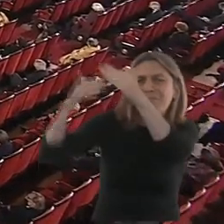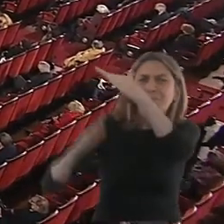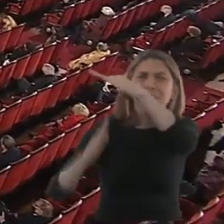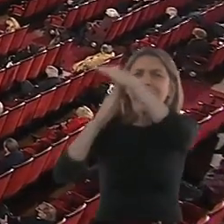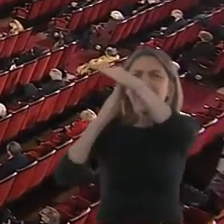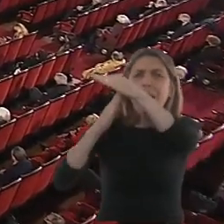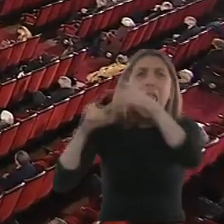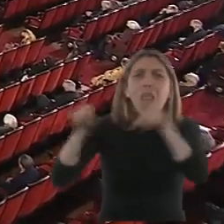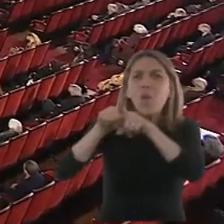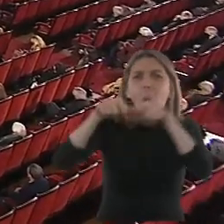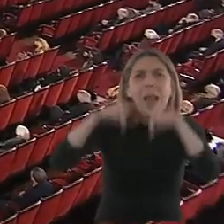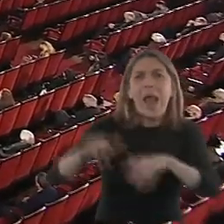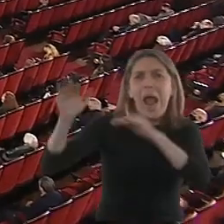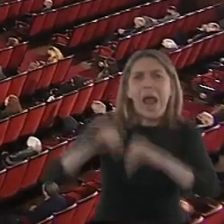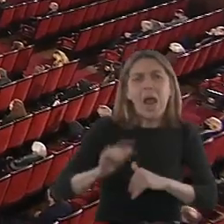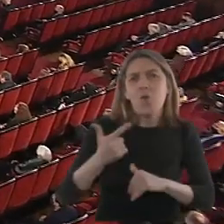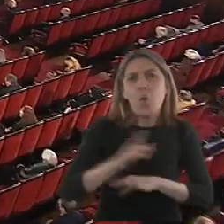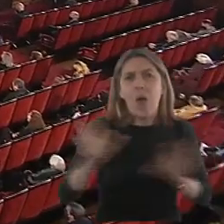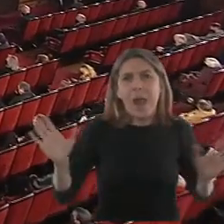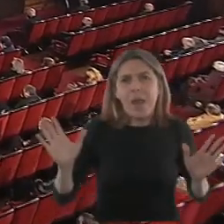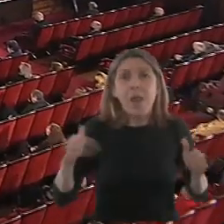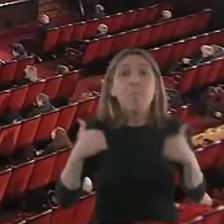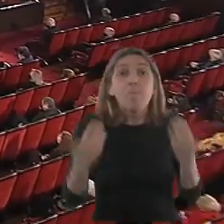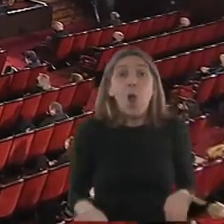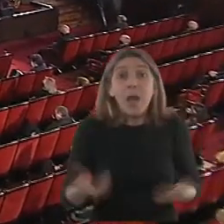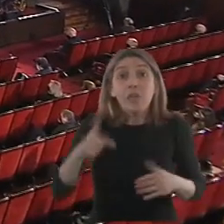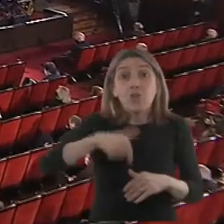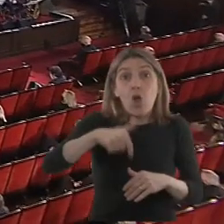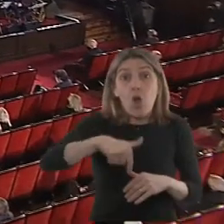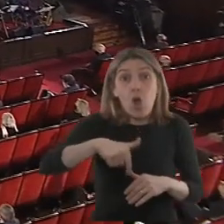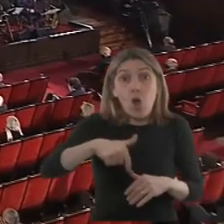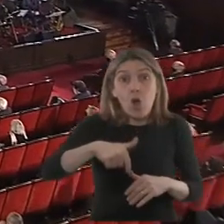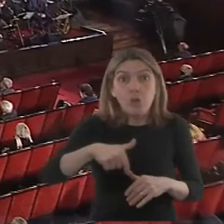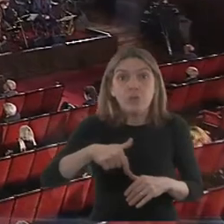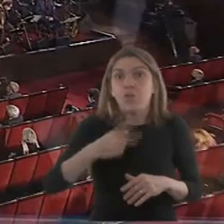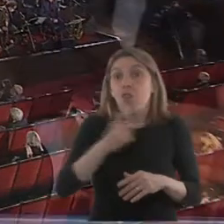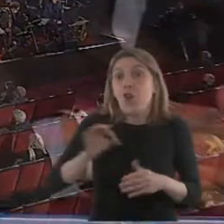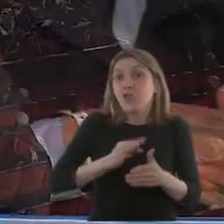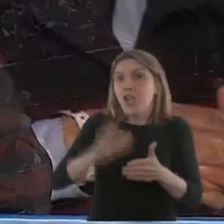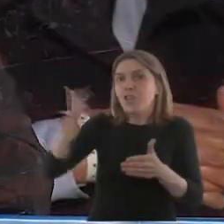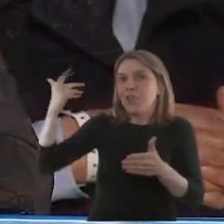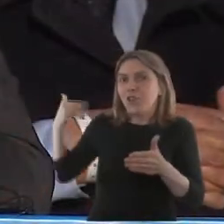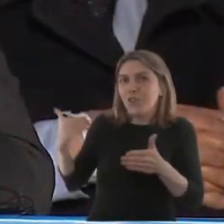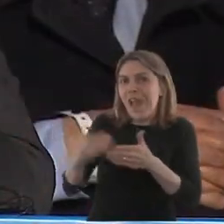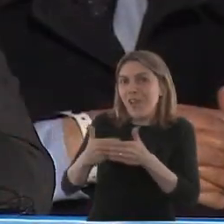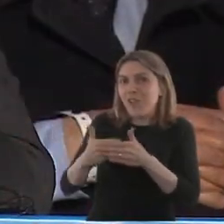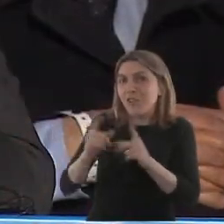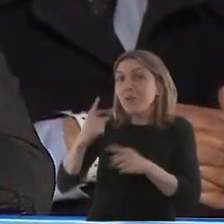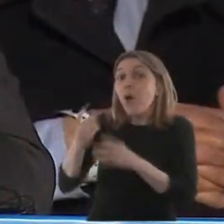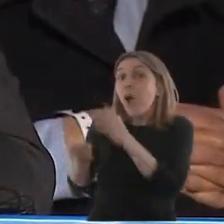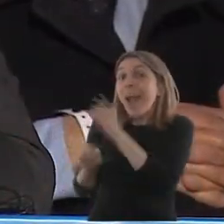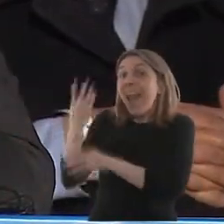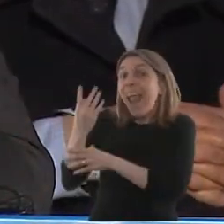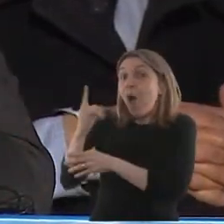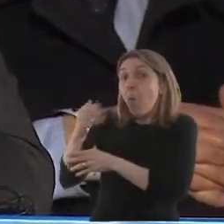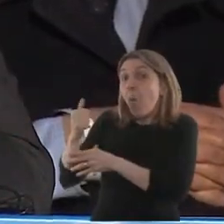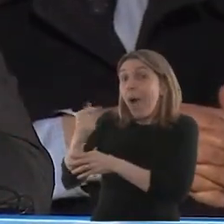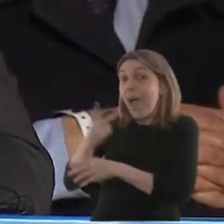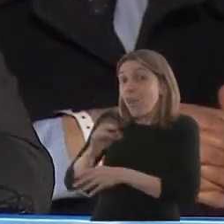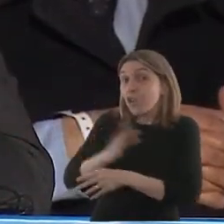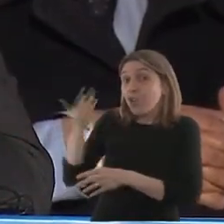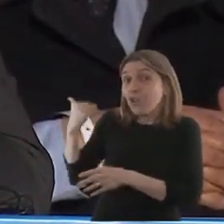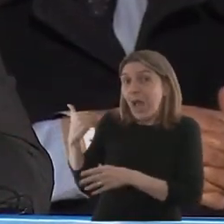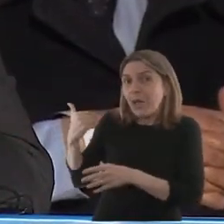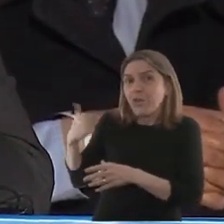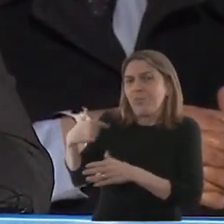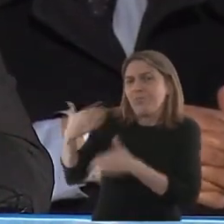del mismo. Y es por eso que hoy, a 200 años de nuestra fundación, vengo a